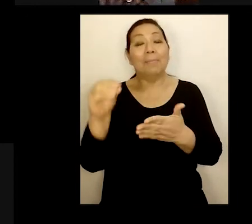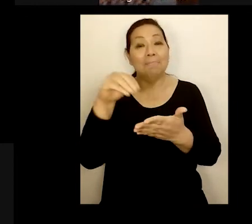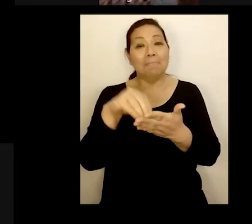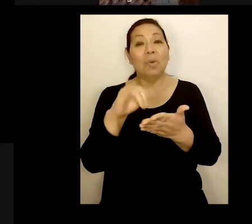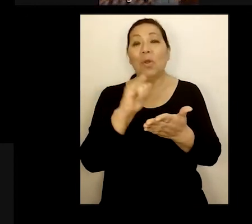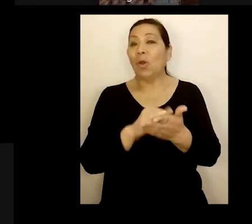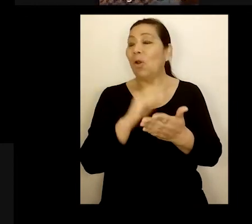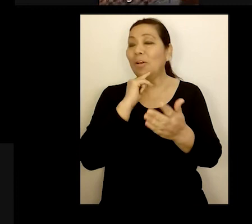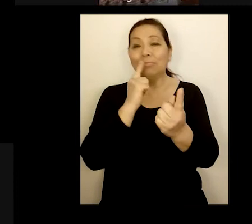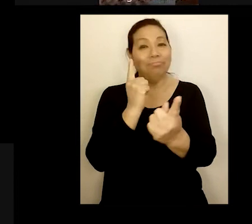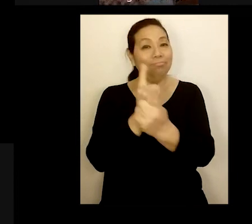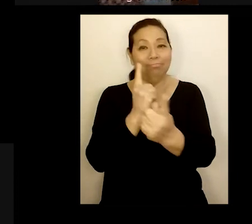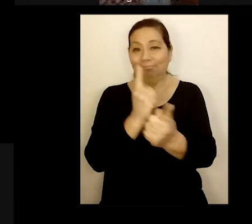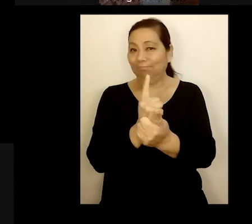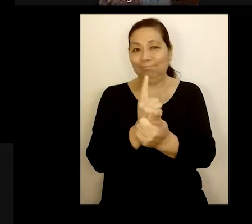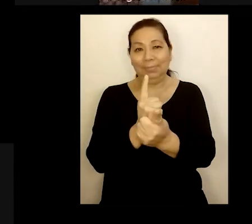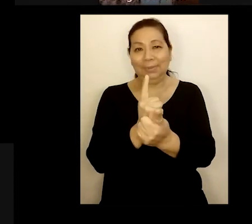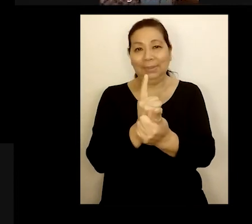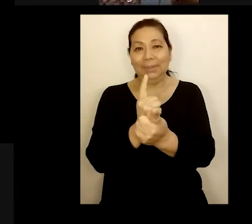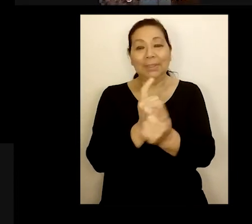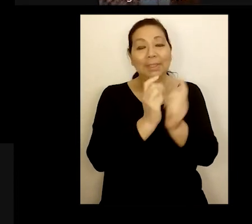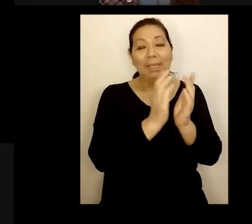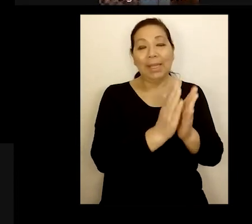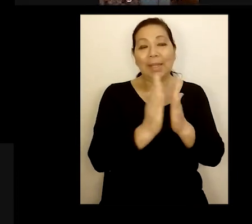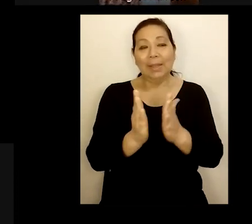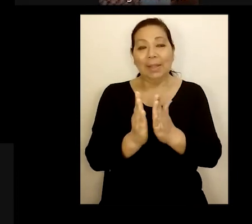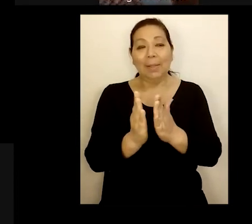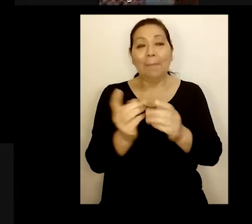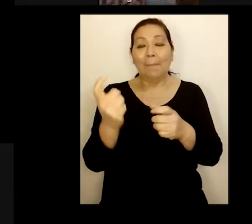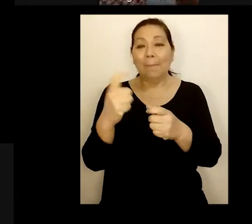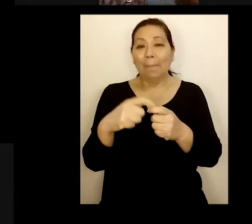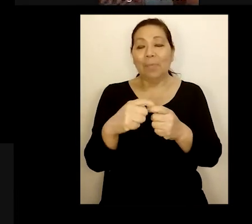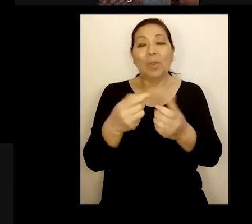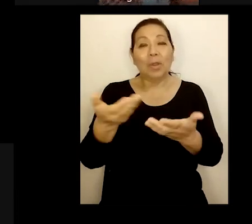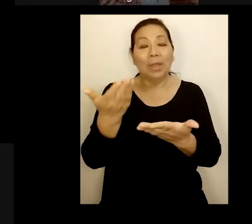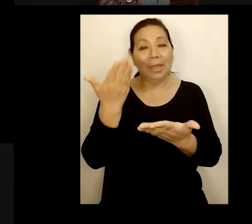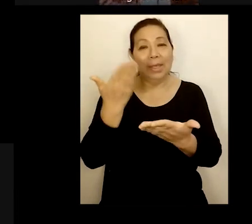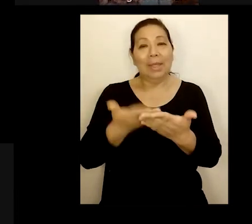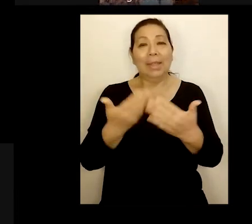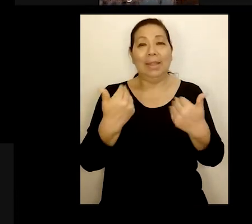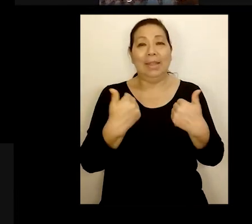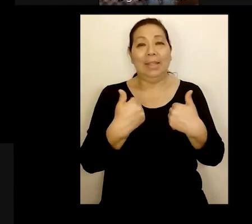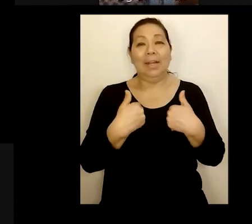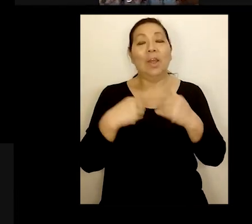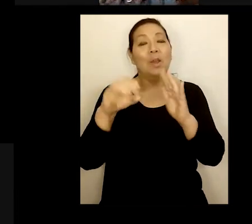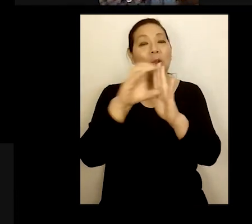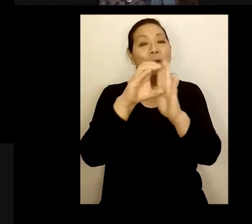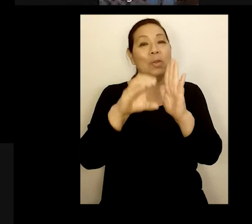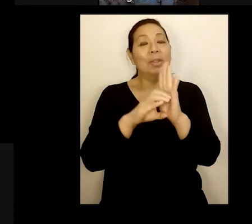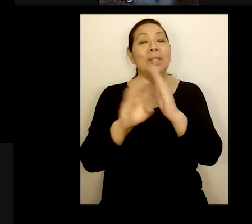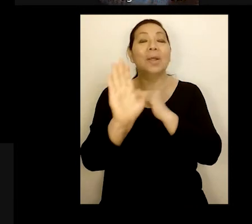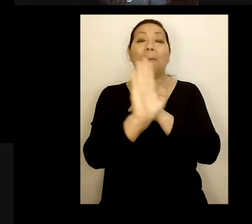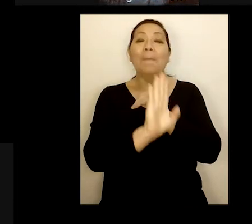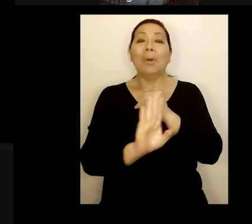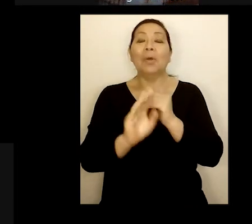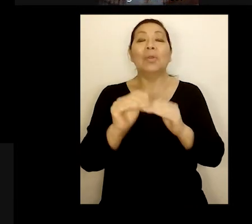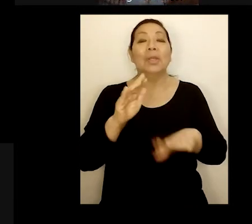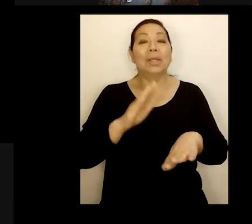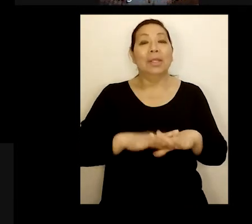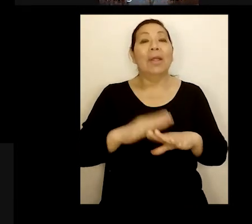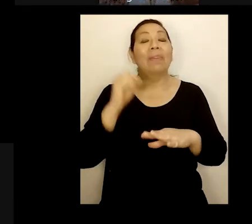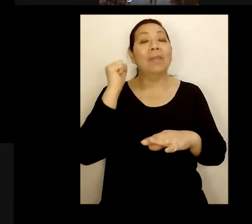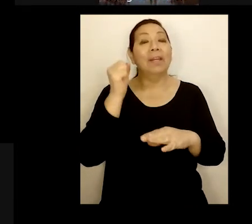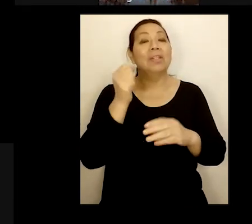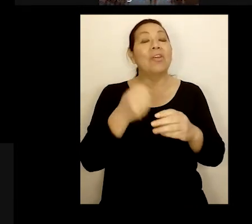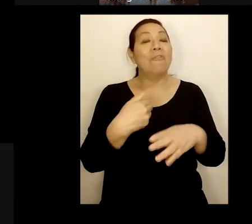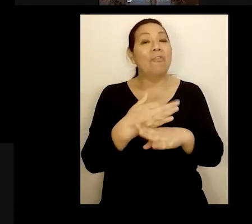petitorio no se encontrarían adecuadamente vinculados con el contenido constitucionalmente protegido respecto al